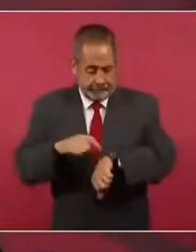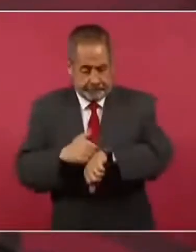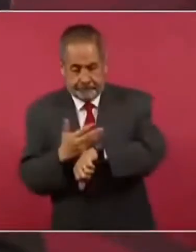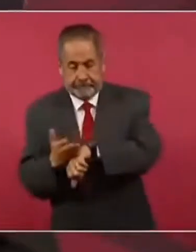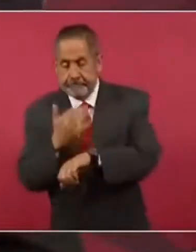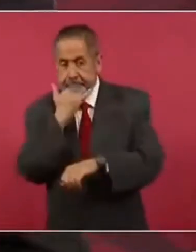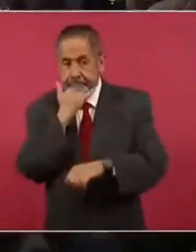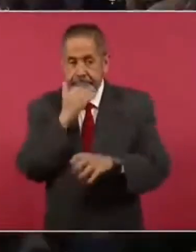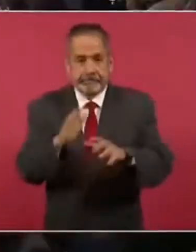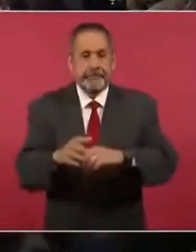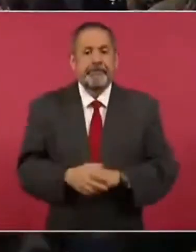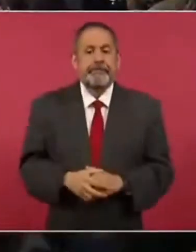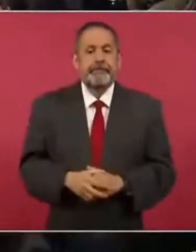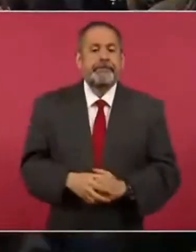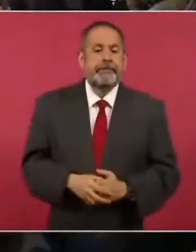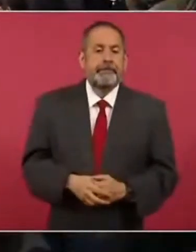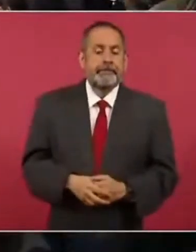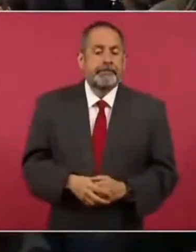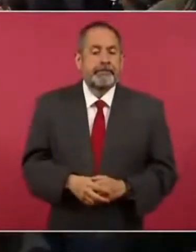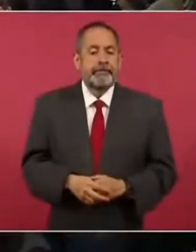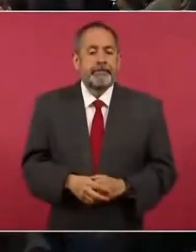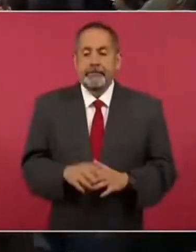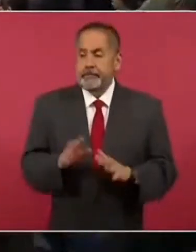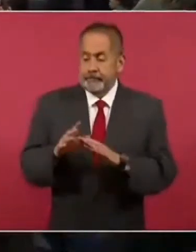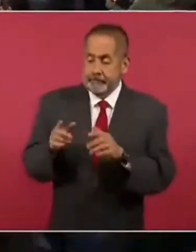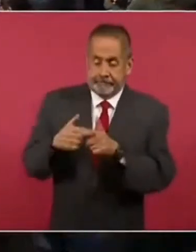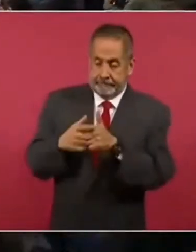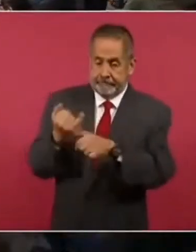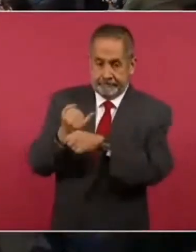ya nos pasamos. No, ya vámonos al informe.